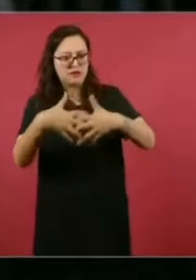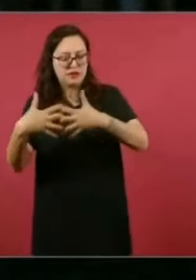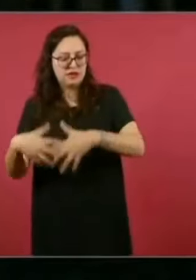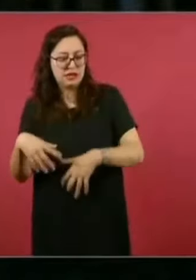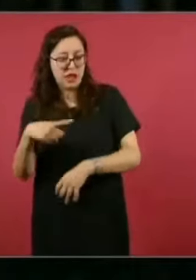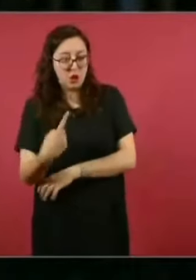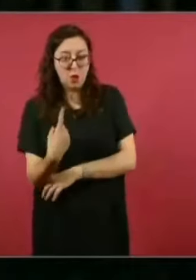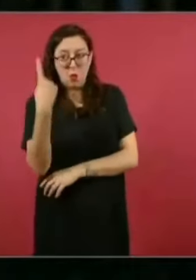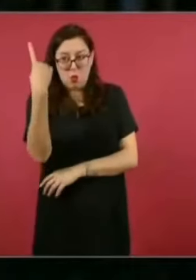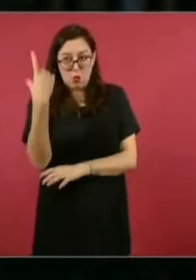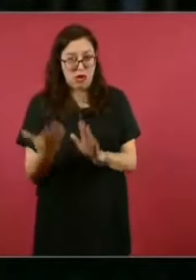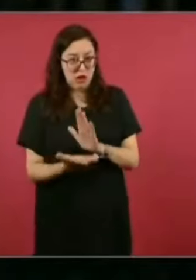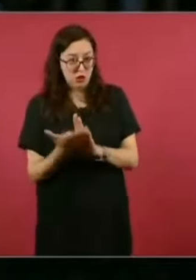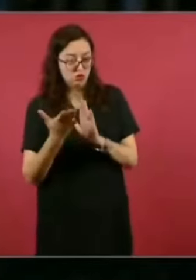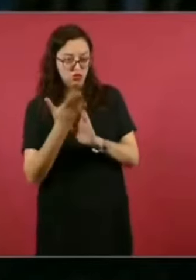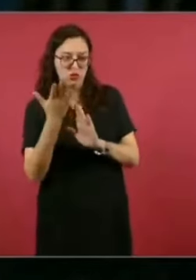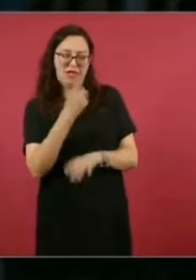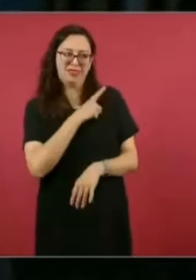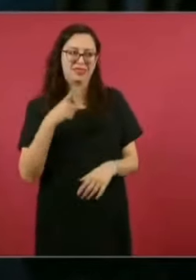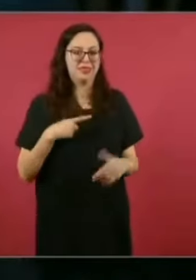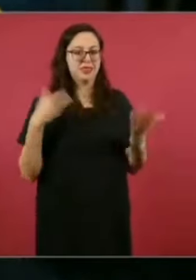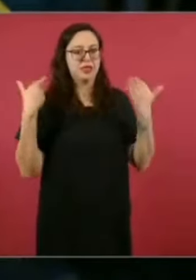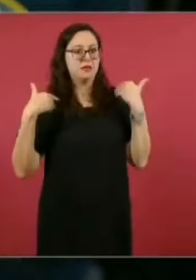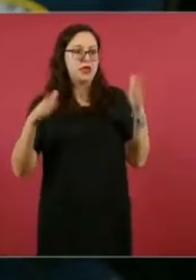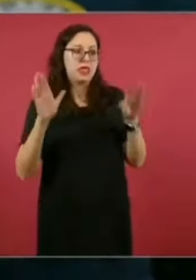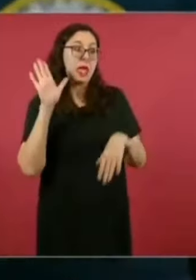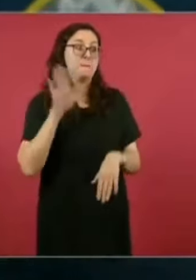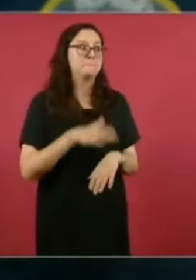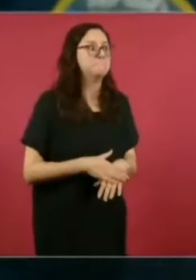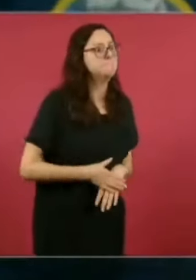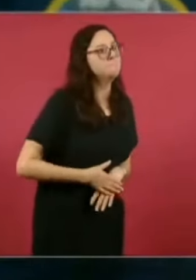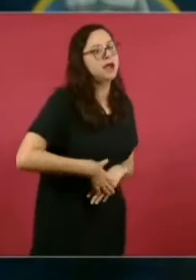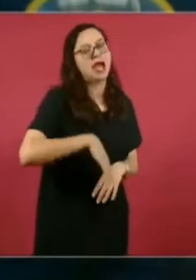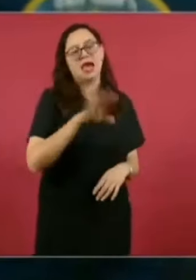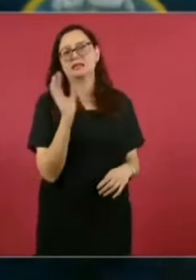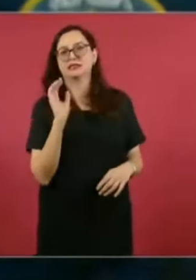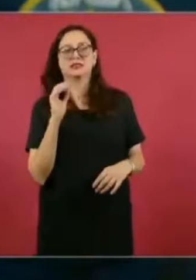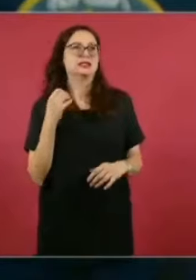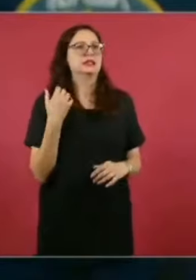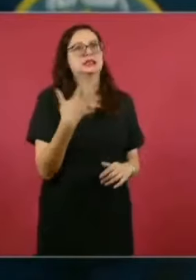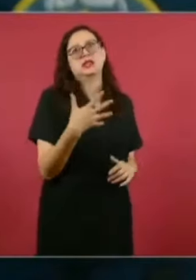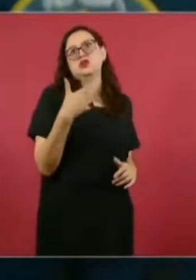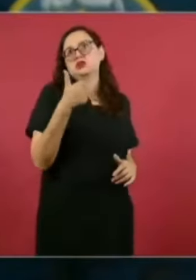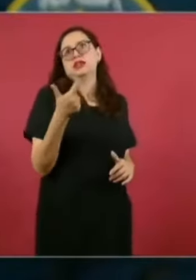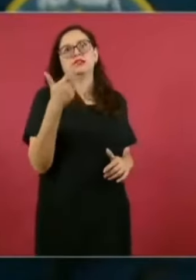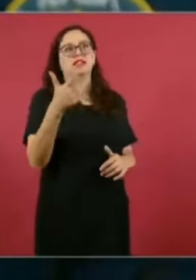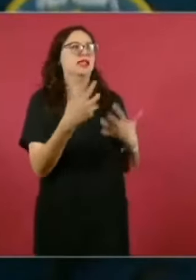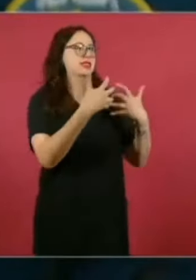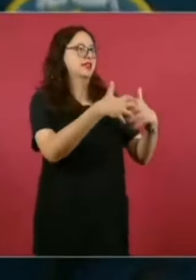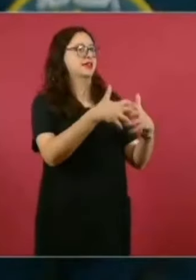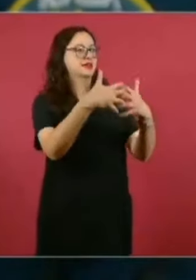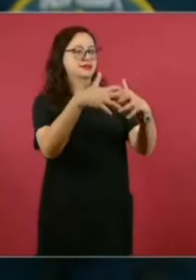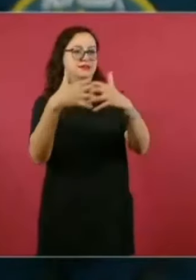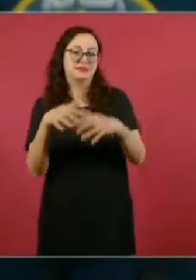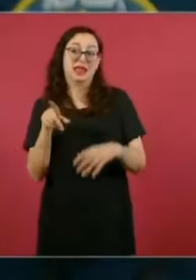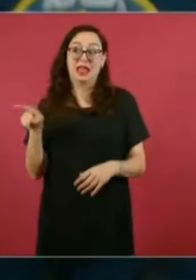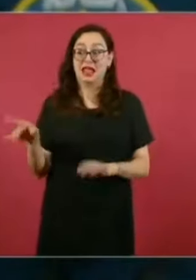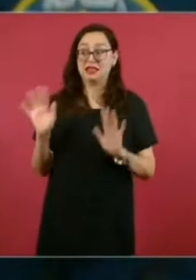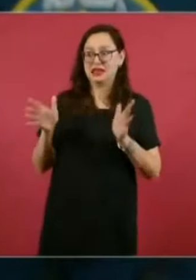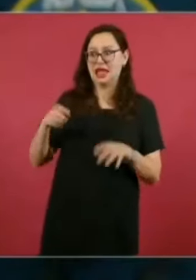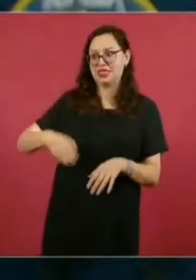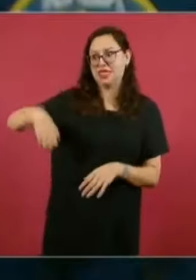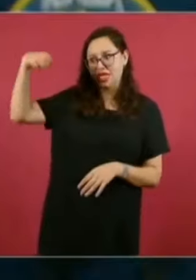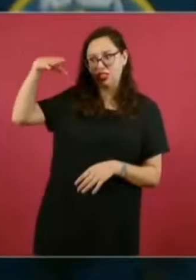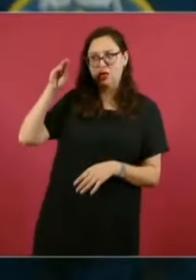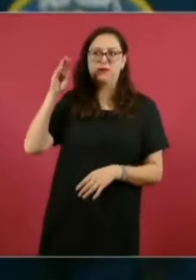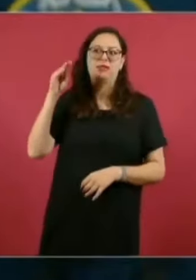hacer, recomendaba. Muy emocionado Samuel Ocaña a los 90 y tantos de su edad y con una claridad y honradez